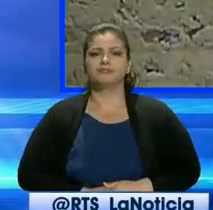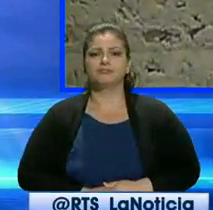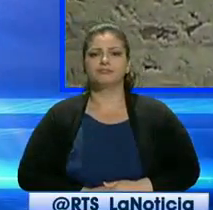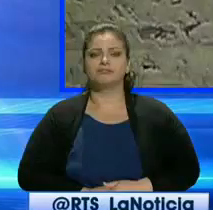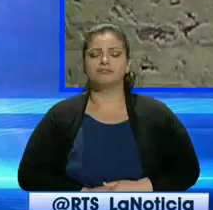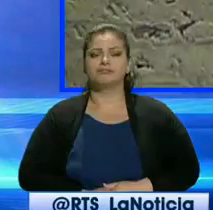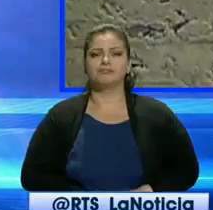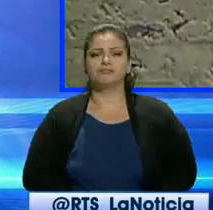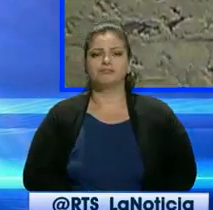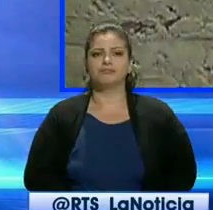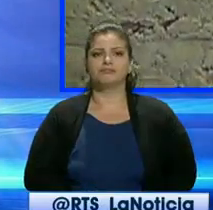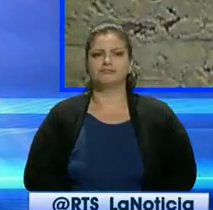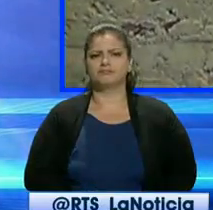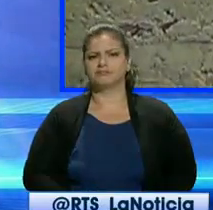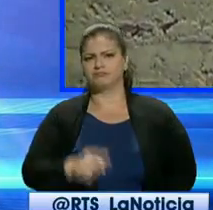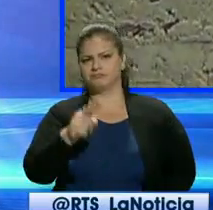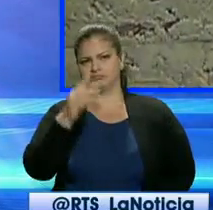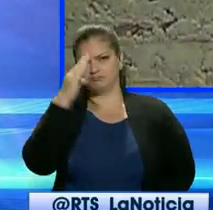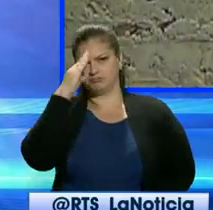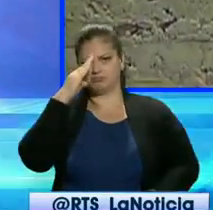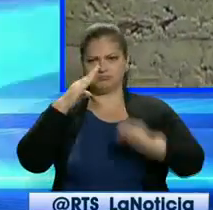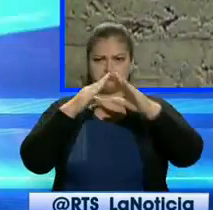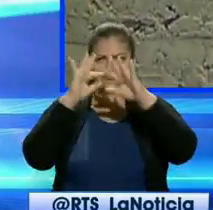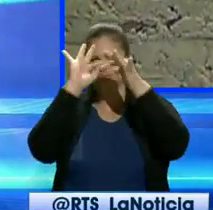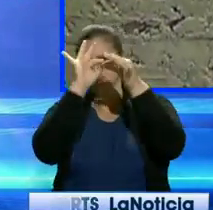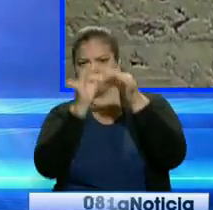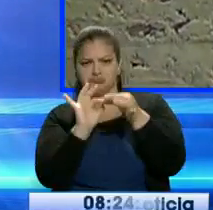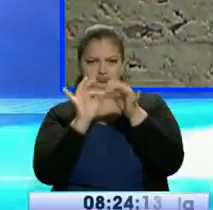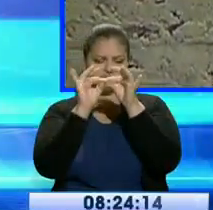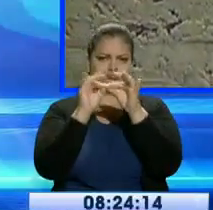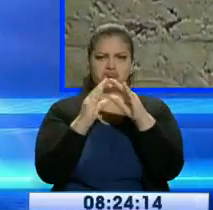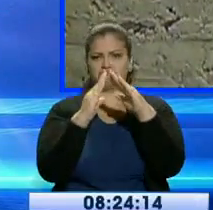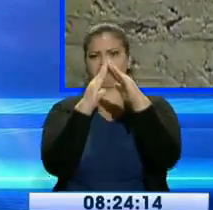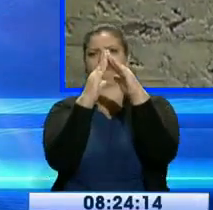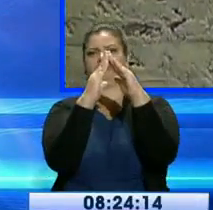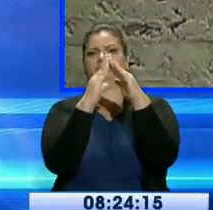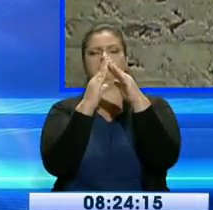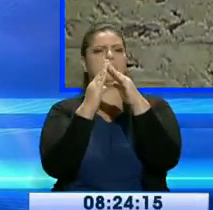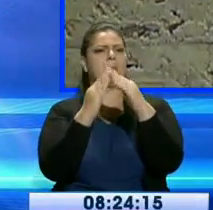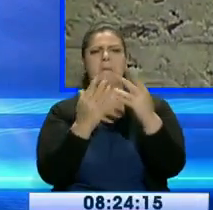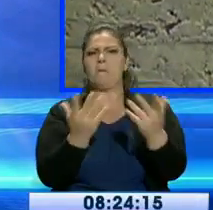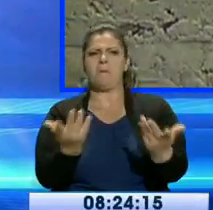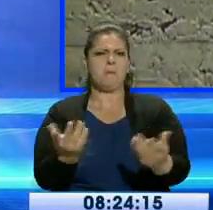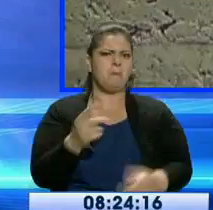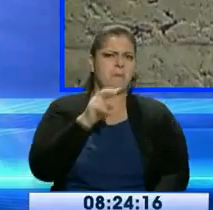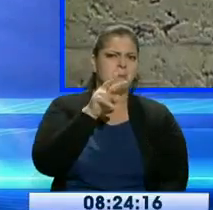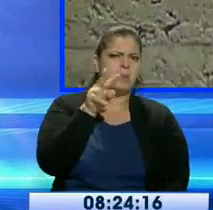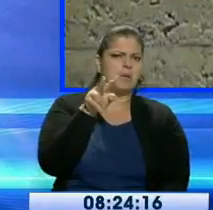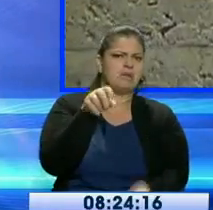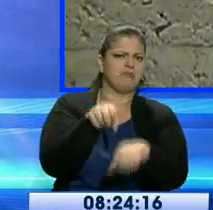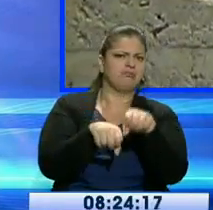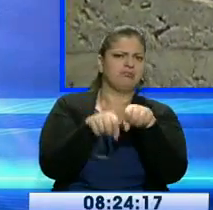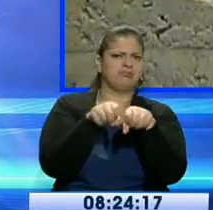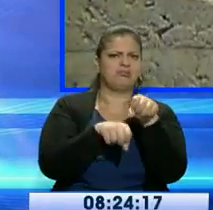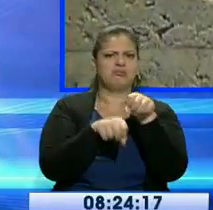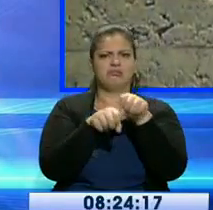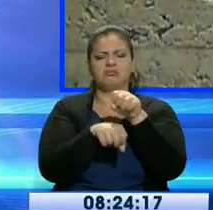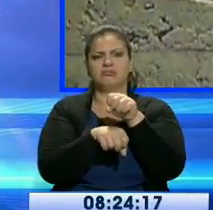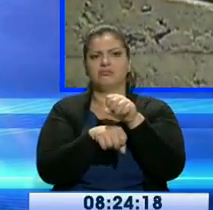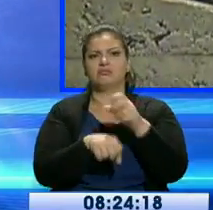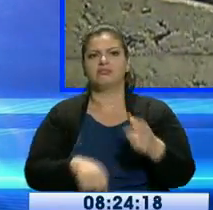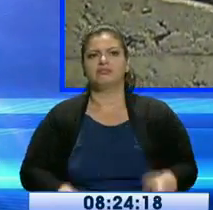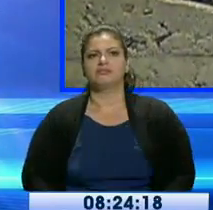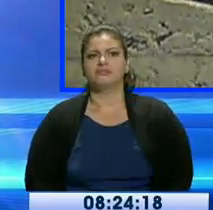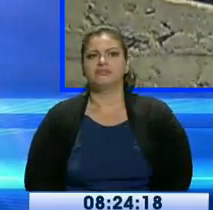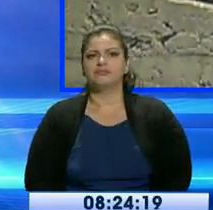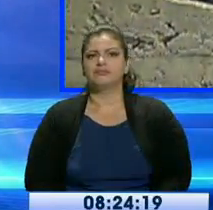hay solución ahí. No, ahí no hay solución. ¿Y dónde van a vivir? ¿Dónde se las puede ubicar? En el